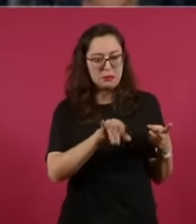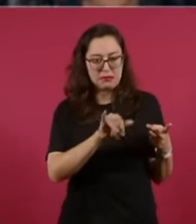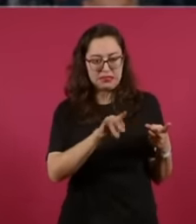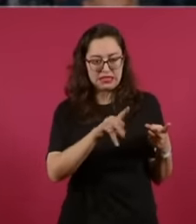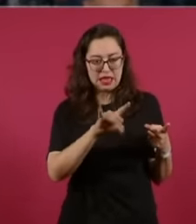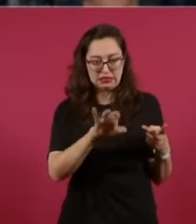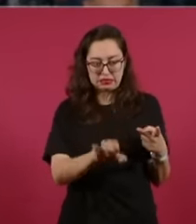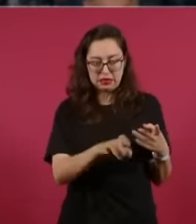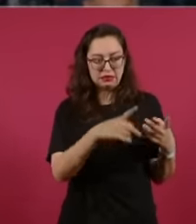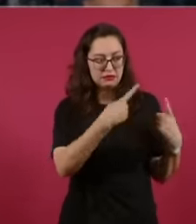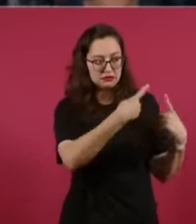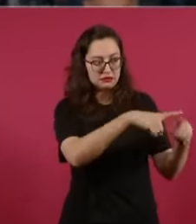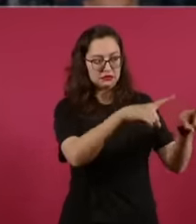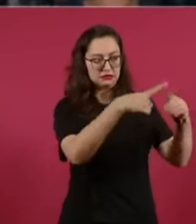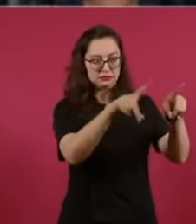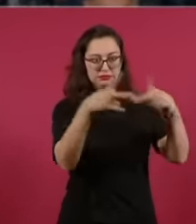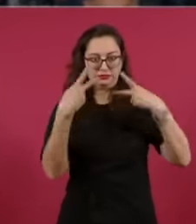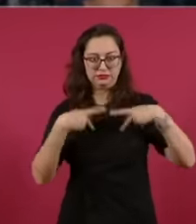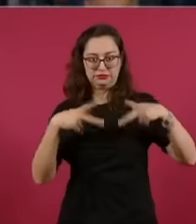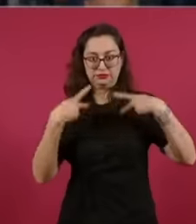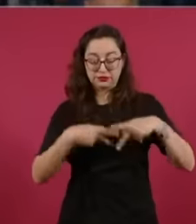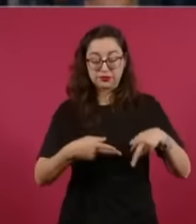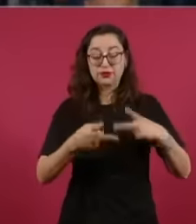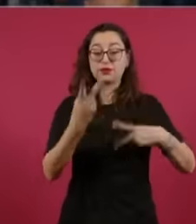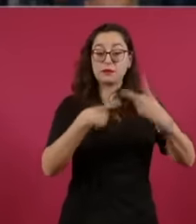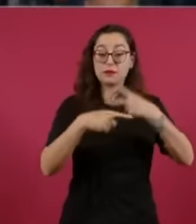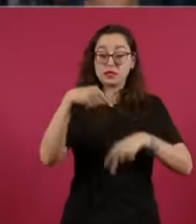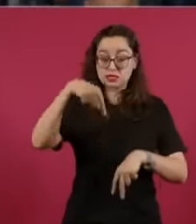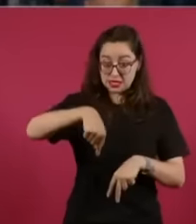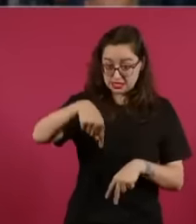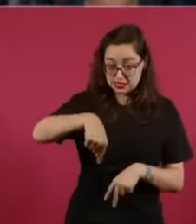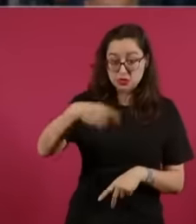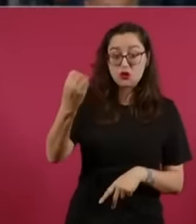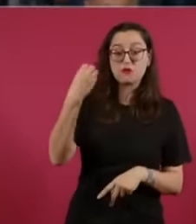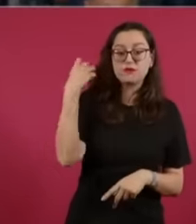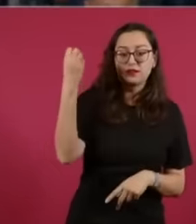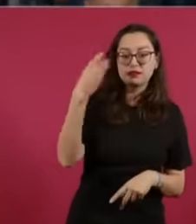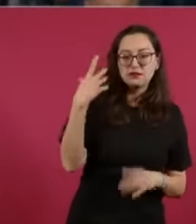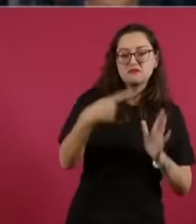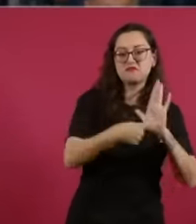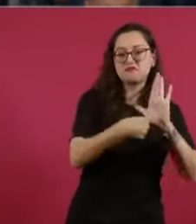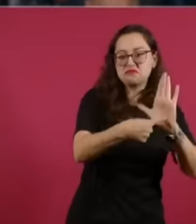personas que en su momento han participado en esta conferencia, presidente.